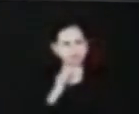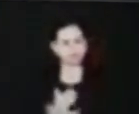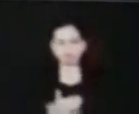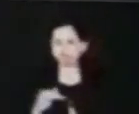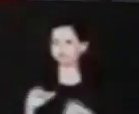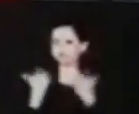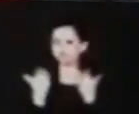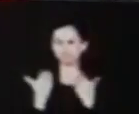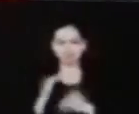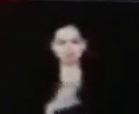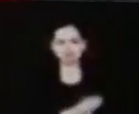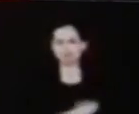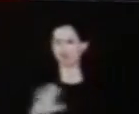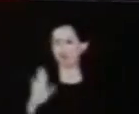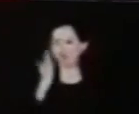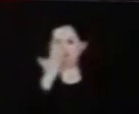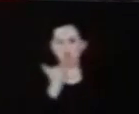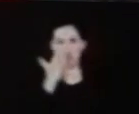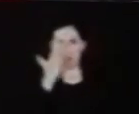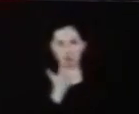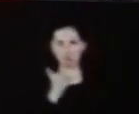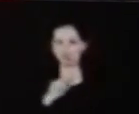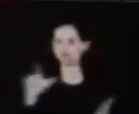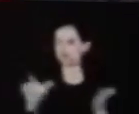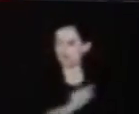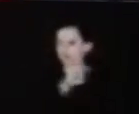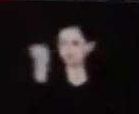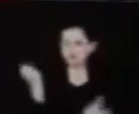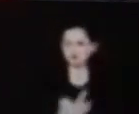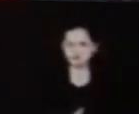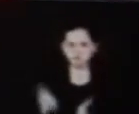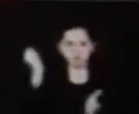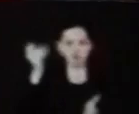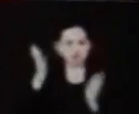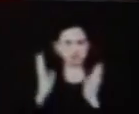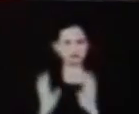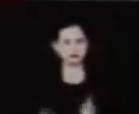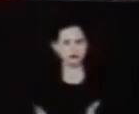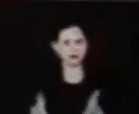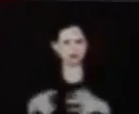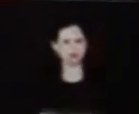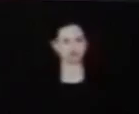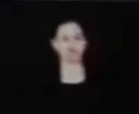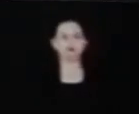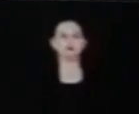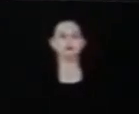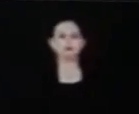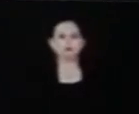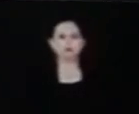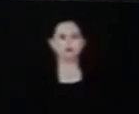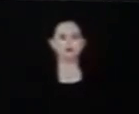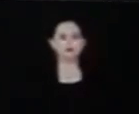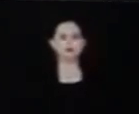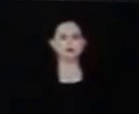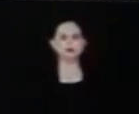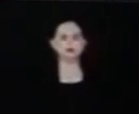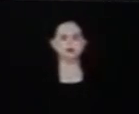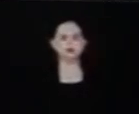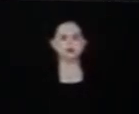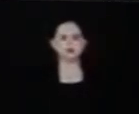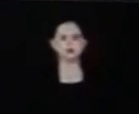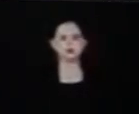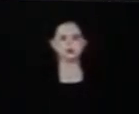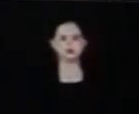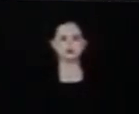se aprobó esa ley. Nadie podrá viajar